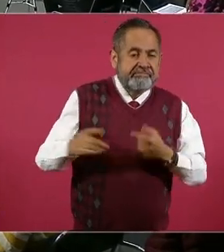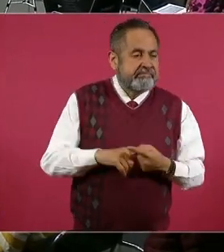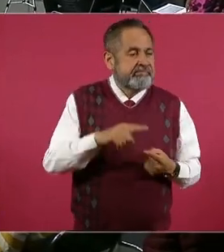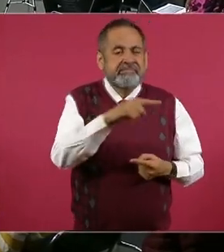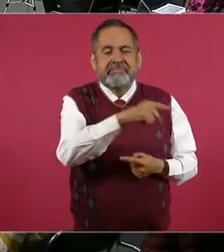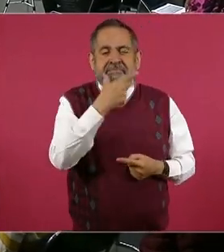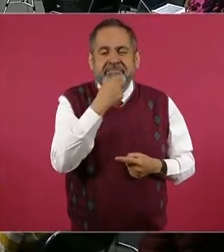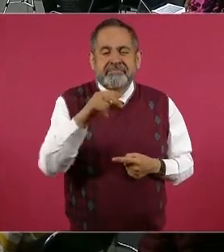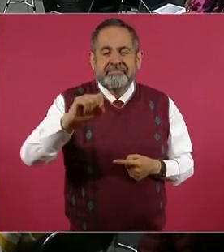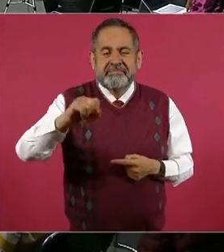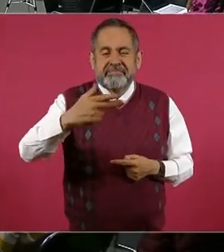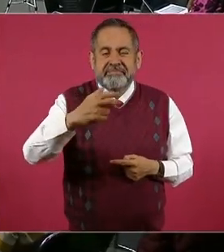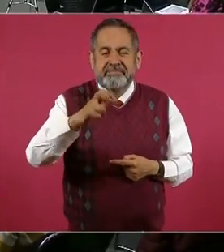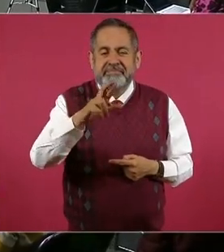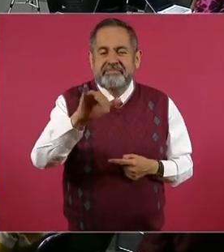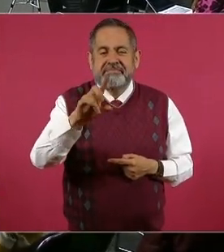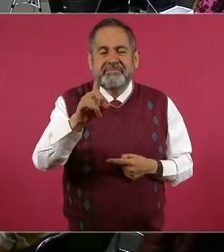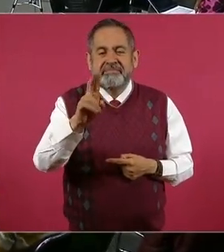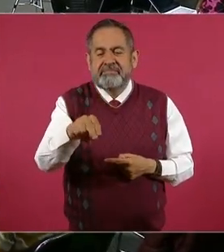Sheridan,